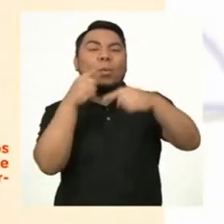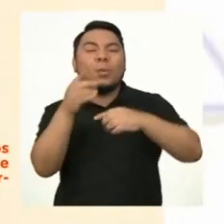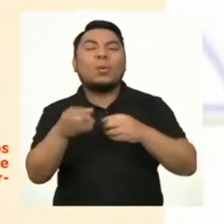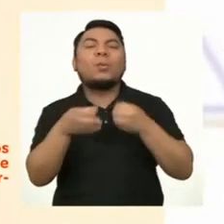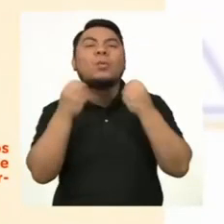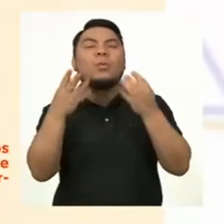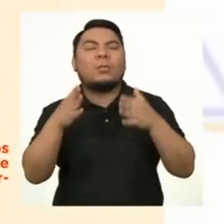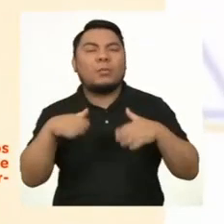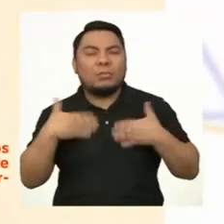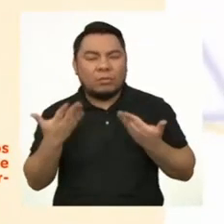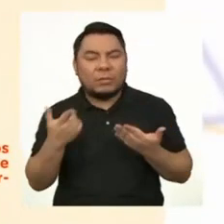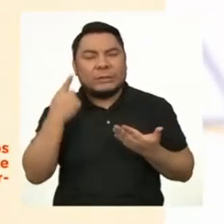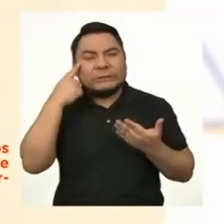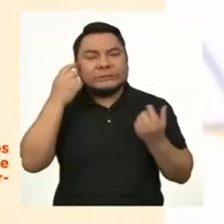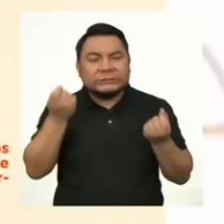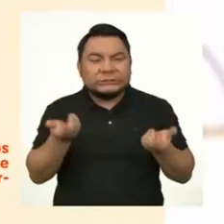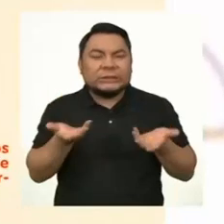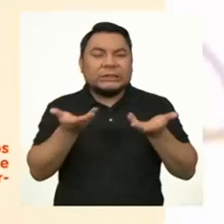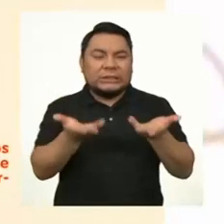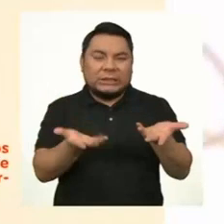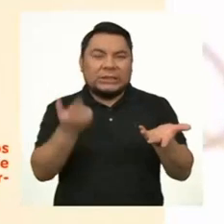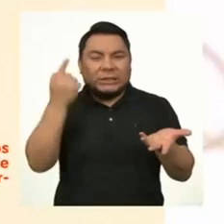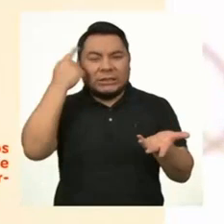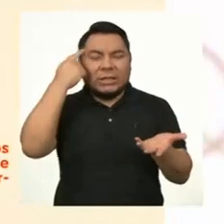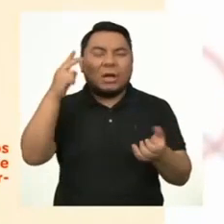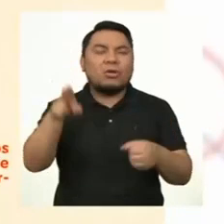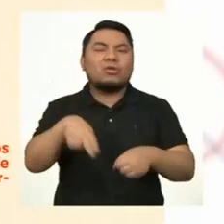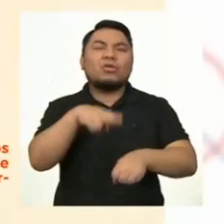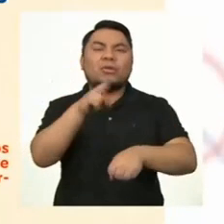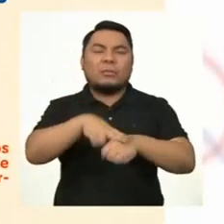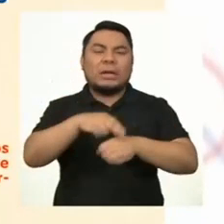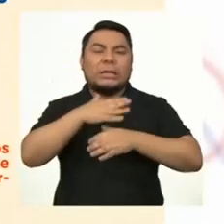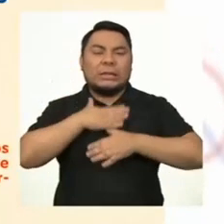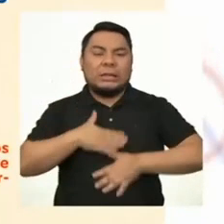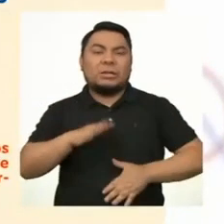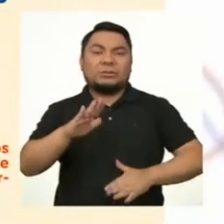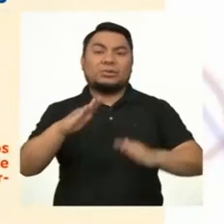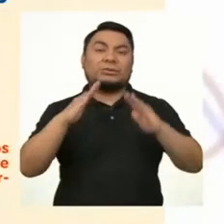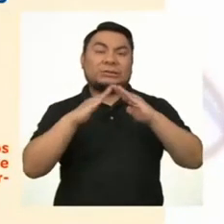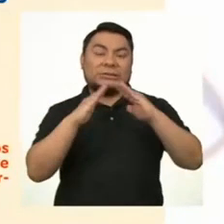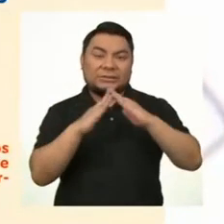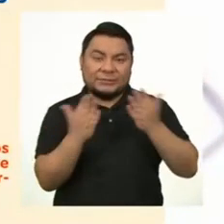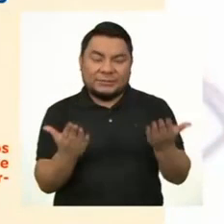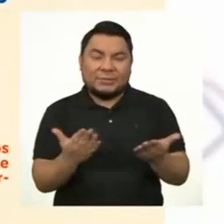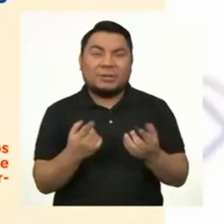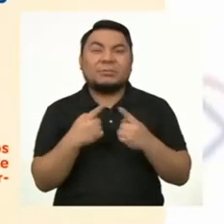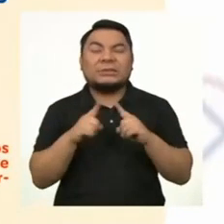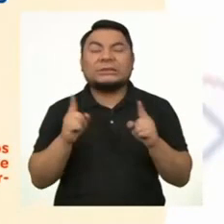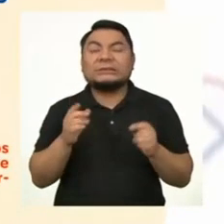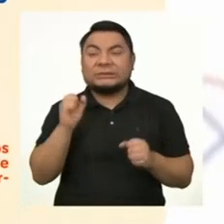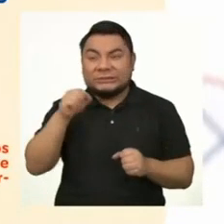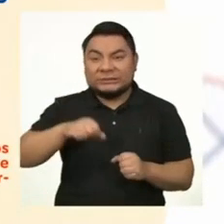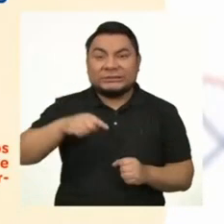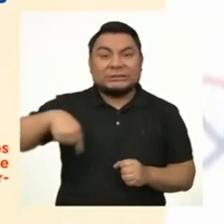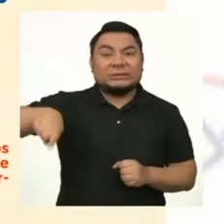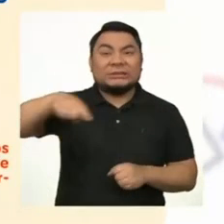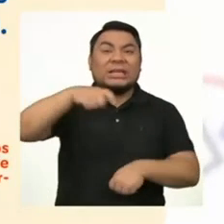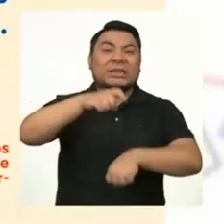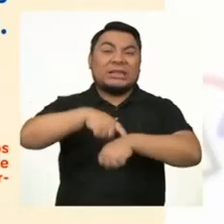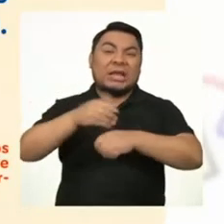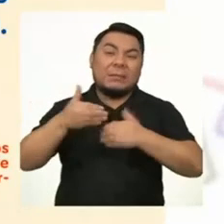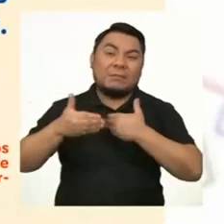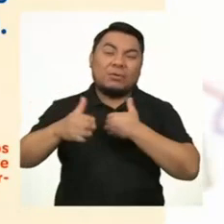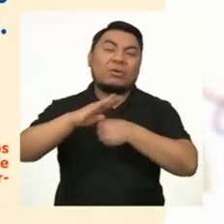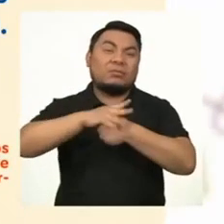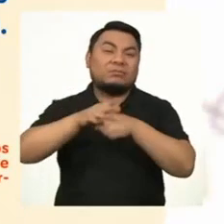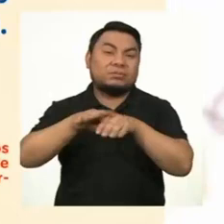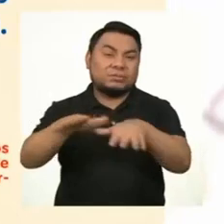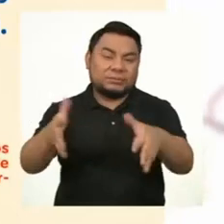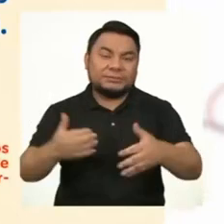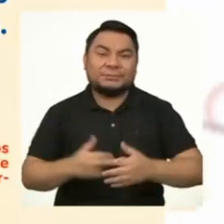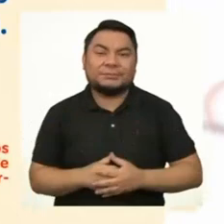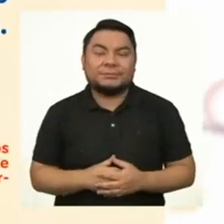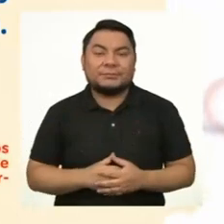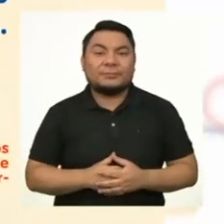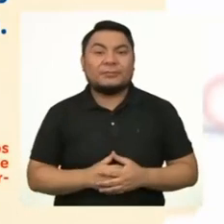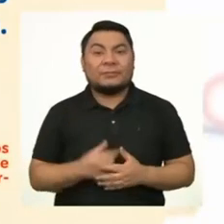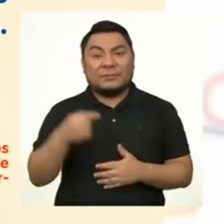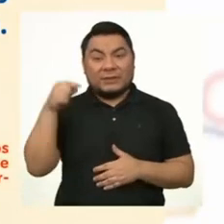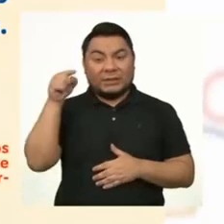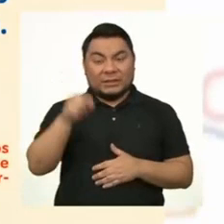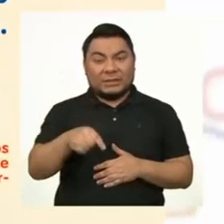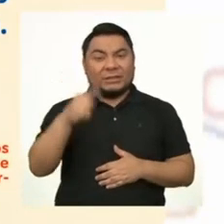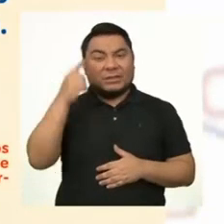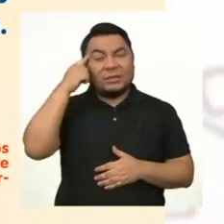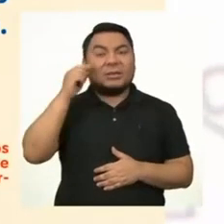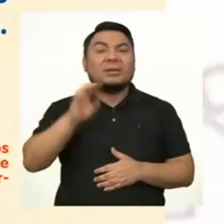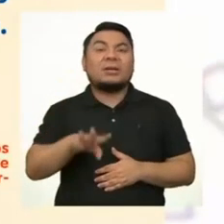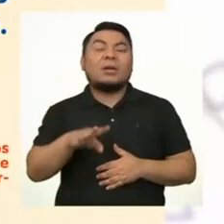cómo podemos intentar crear un sentido de normalidad en nuestros hogares, mientras atravesamos este periodo de pandemia. Para ello,